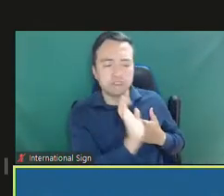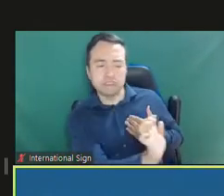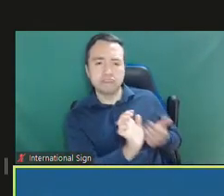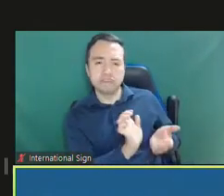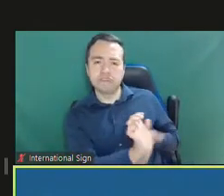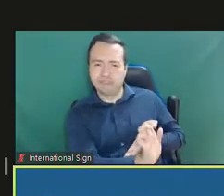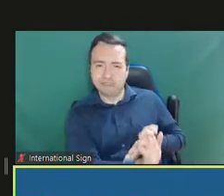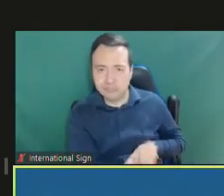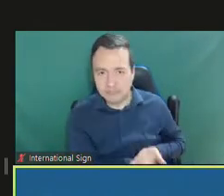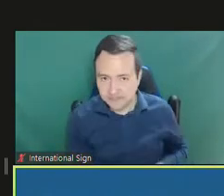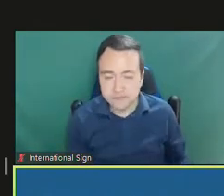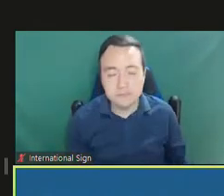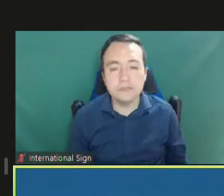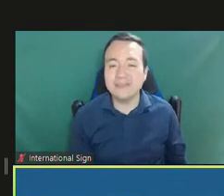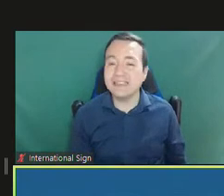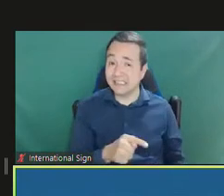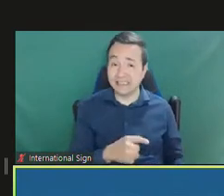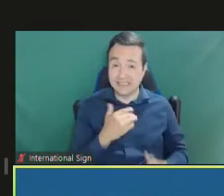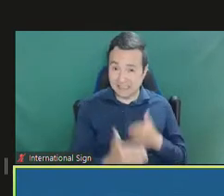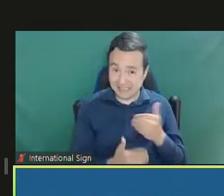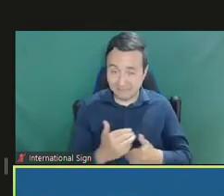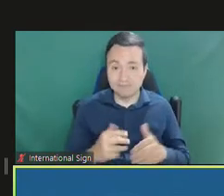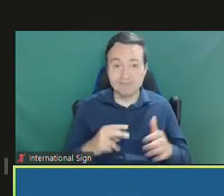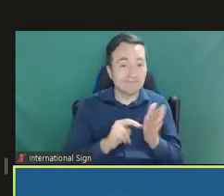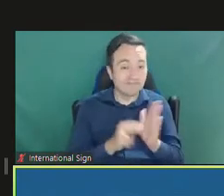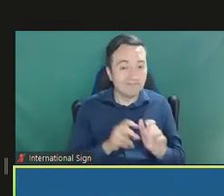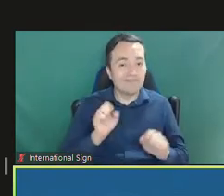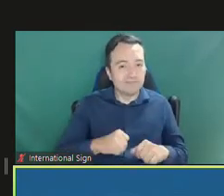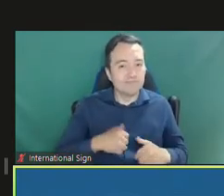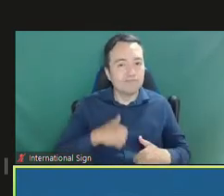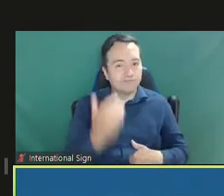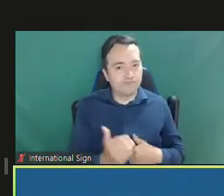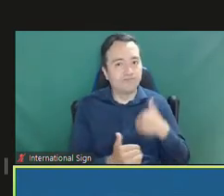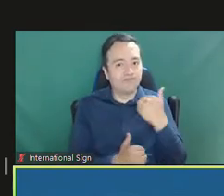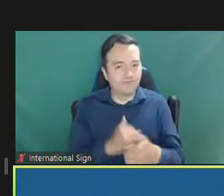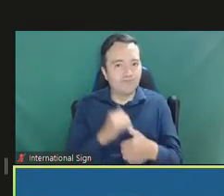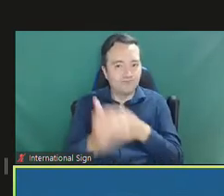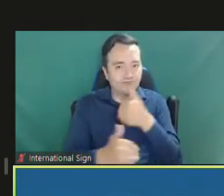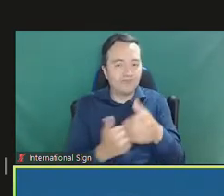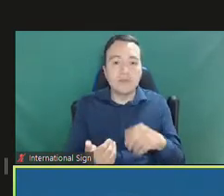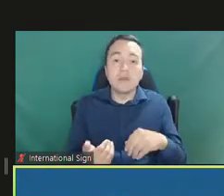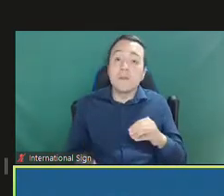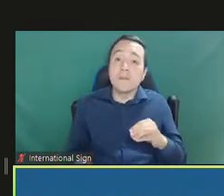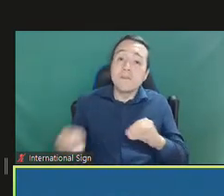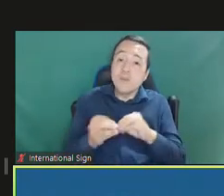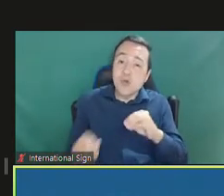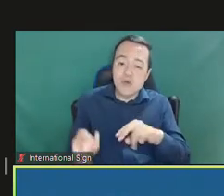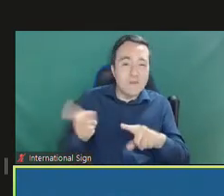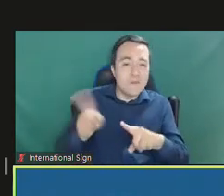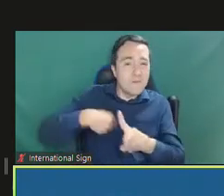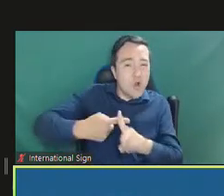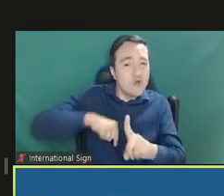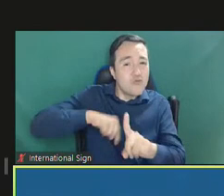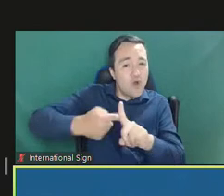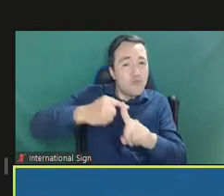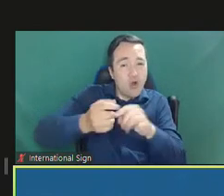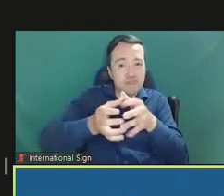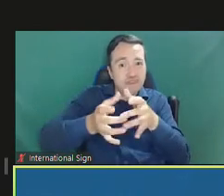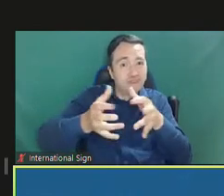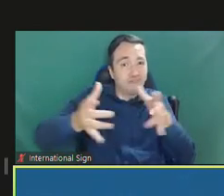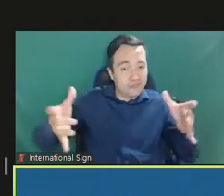tenemos que aumentar las medidas para ponen más restricciones sobre la publicidad